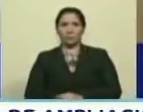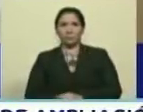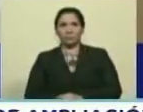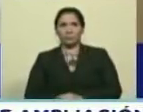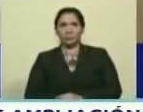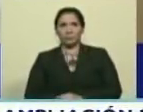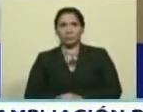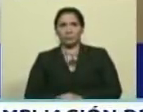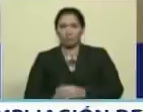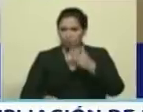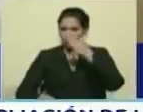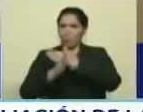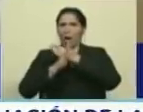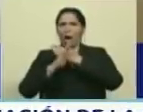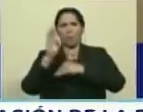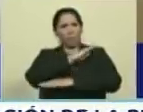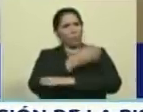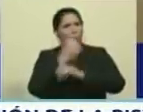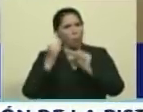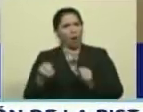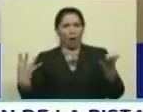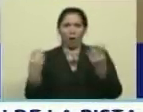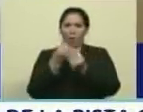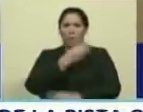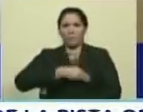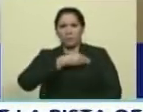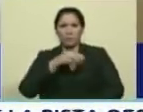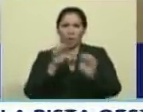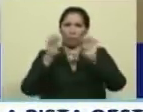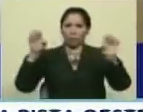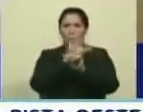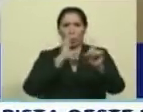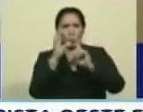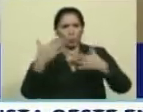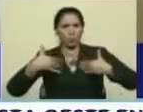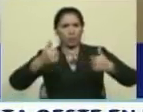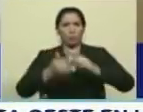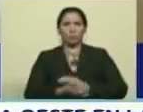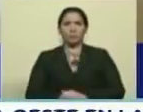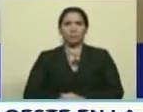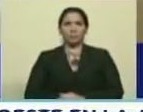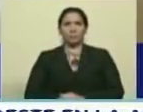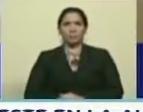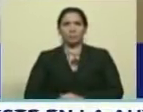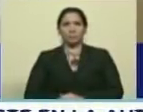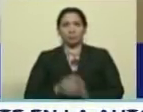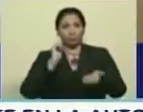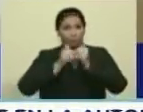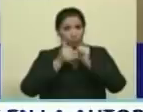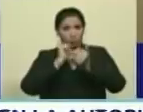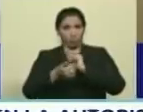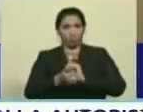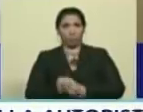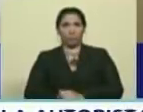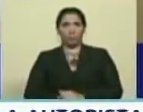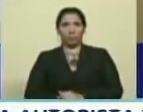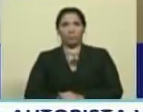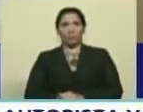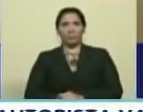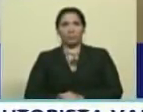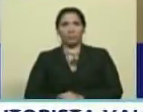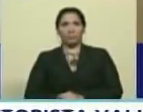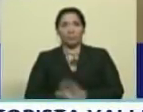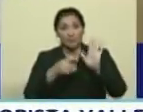Vamos con fuerza con las misiones de educación, de cultura, de salud, de deporte,